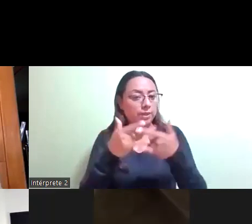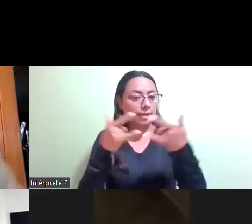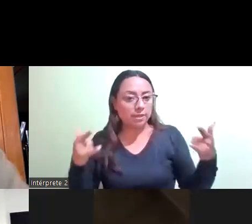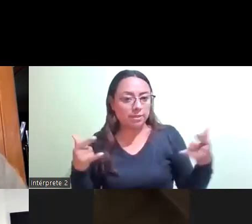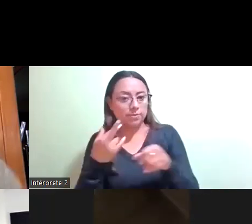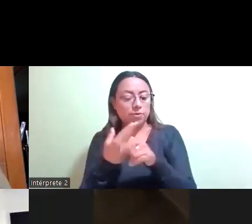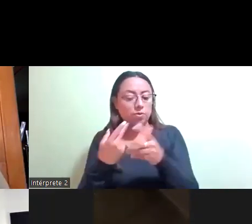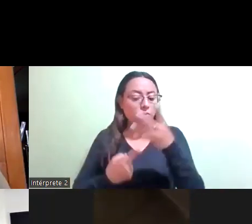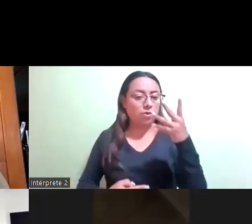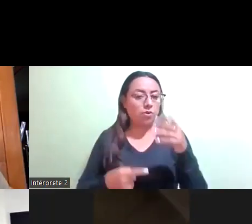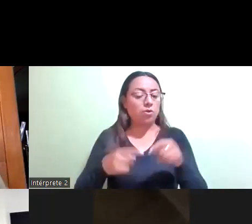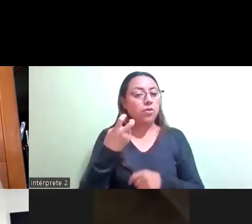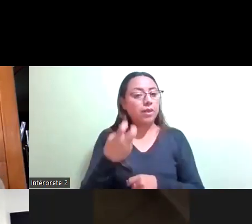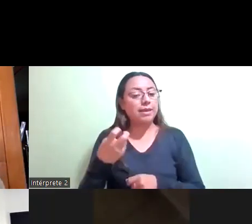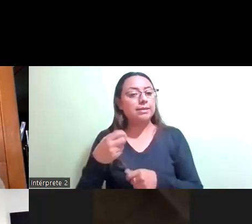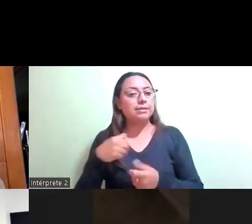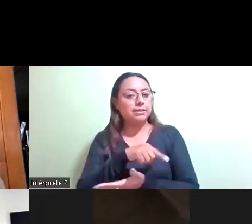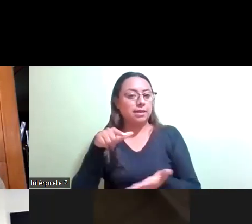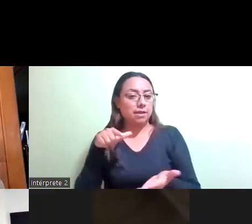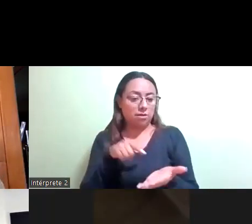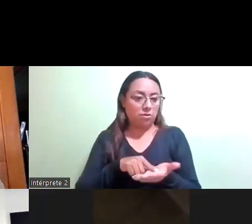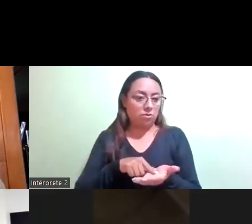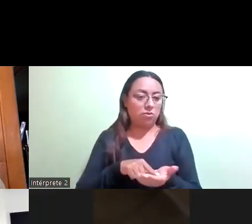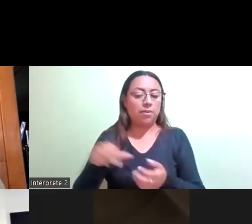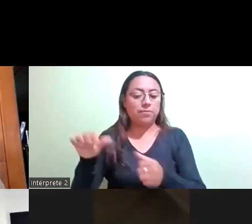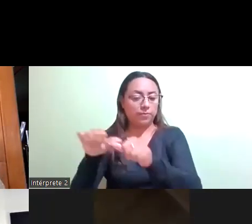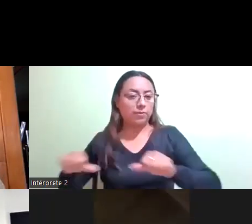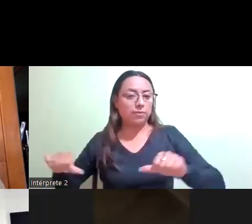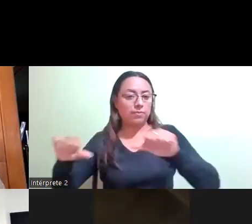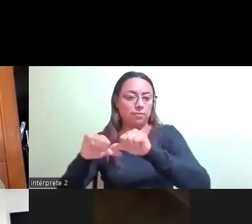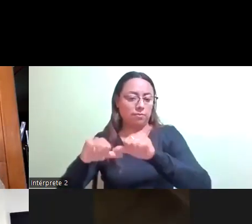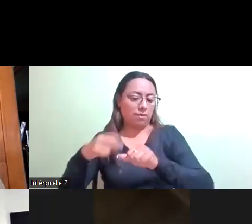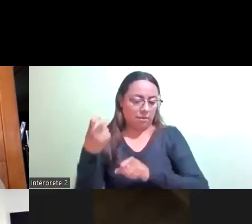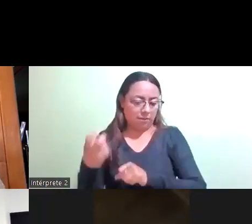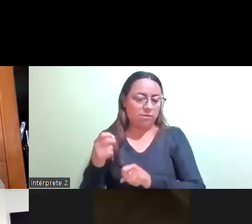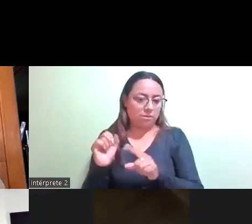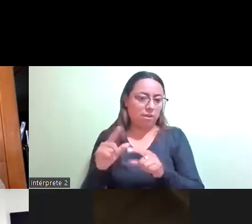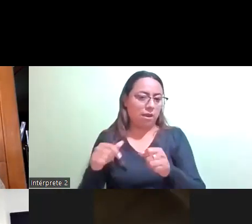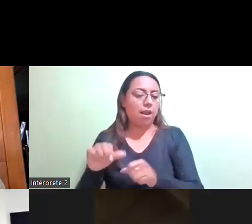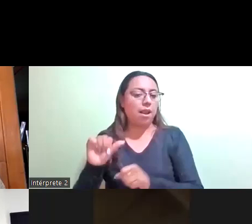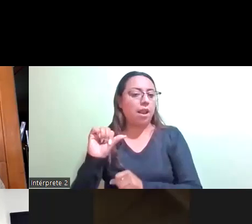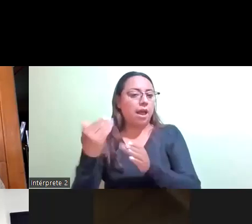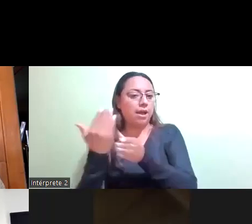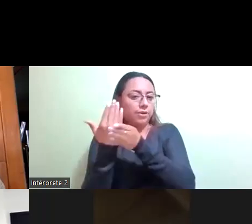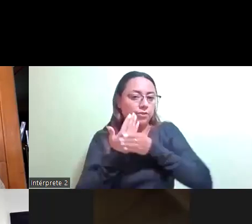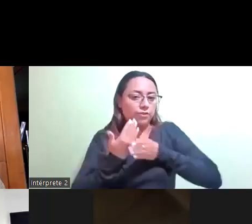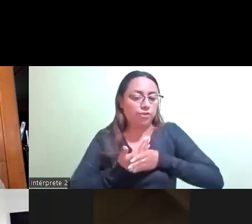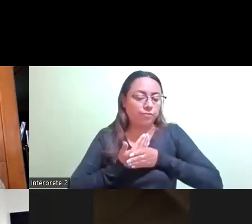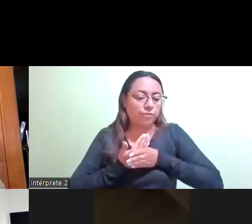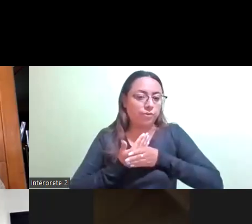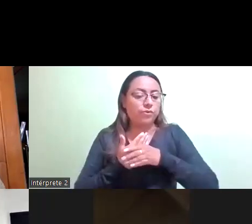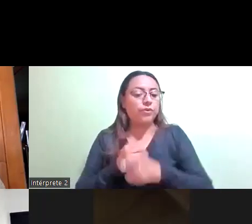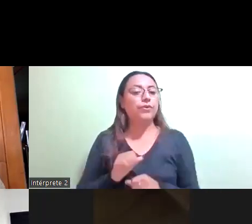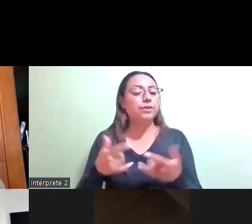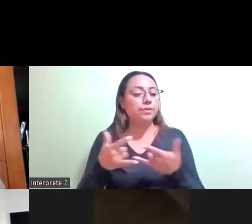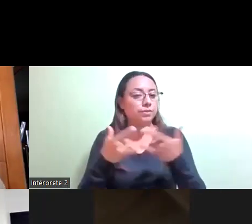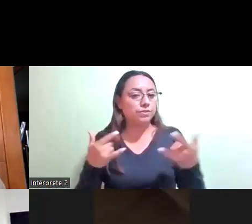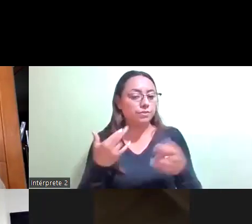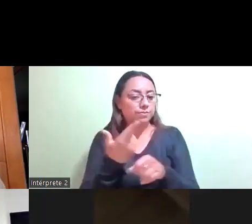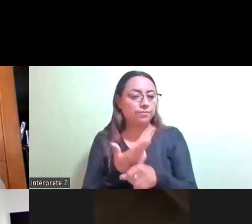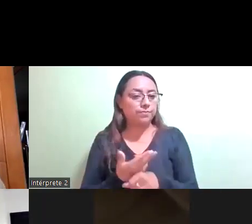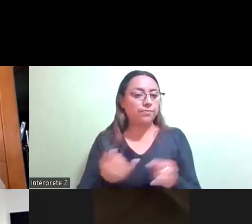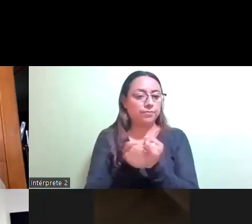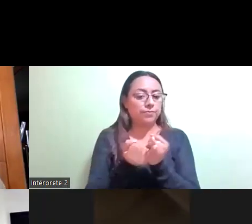En ocasiones nos solicitan a 3 áreas, que es el archivo histórico parlamentario, es la Dirección de Seguimiento a